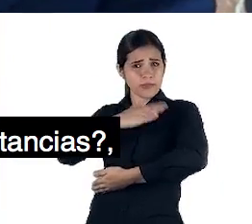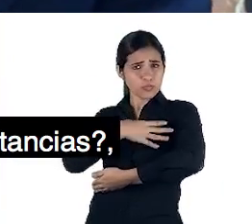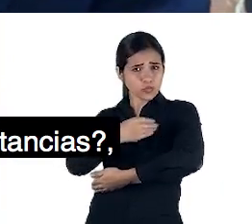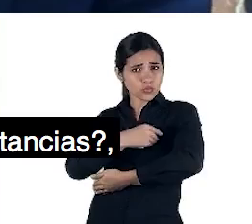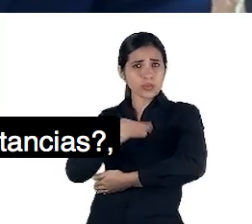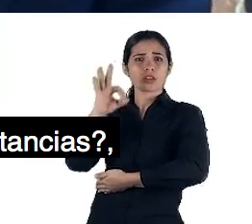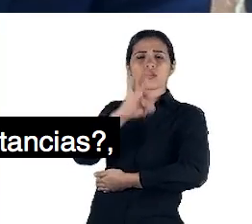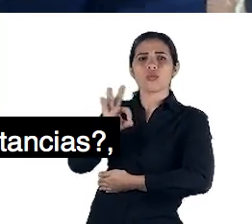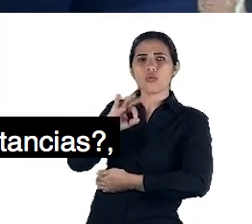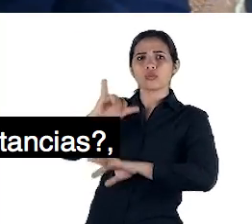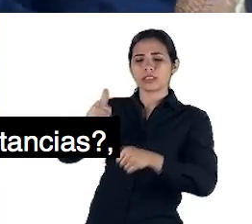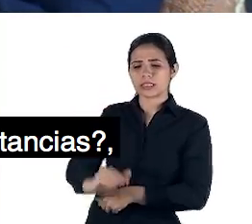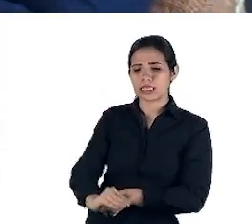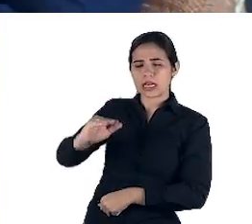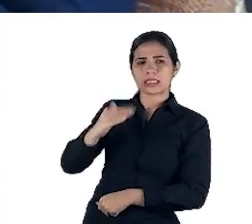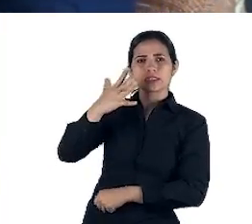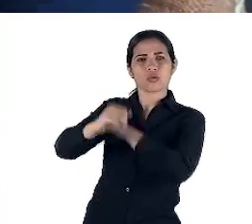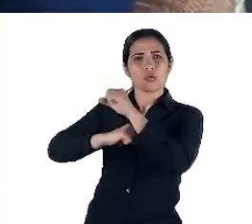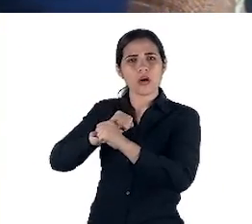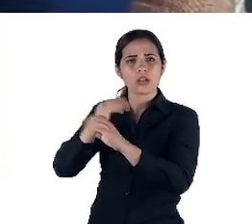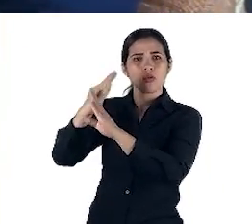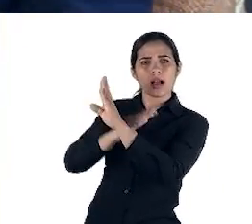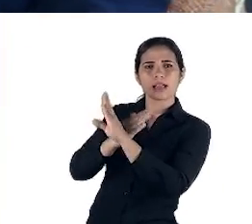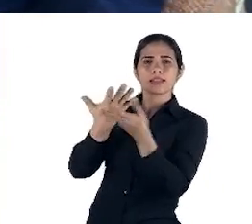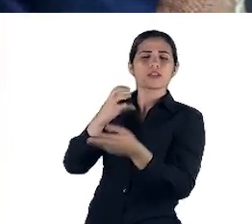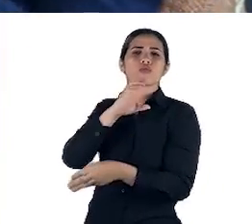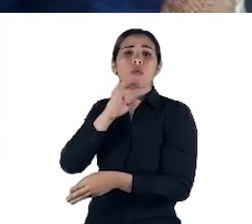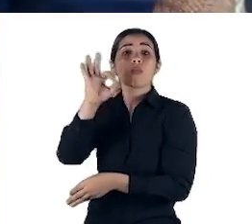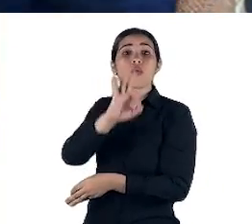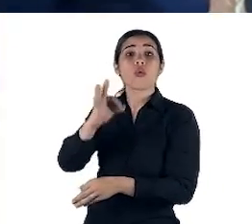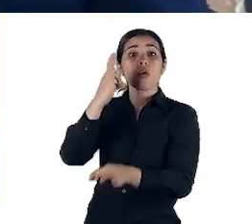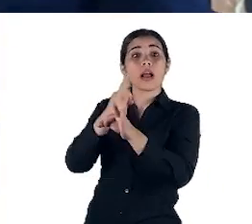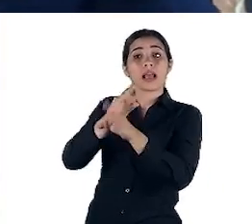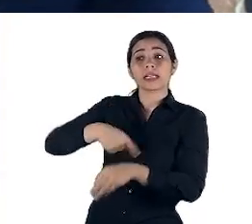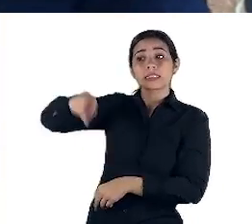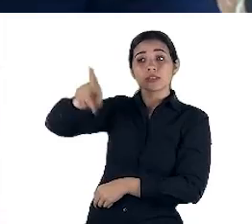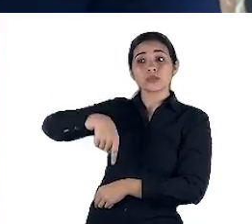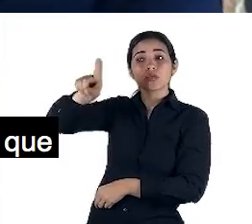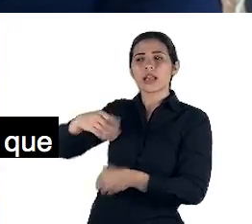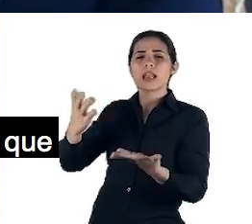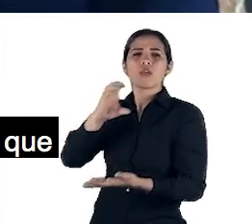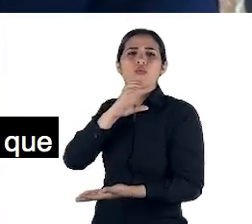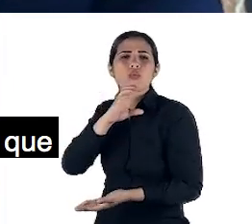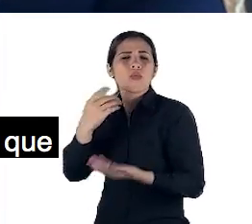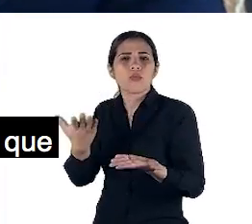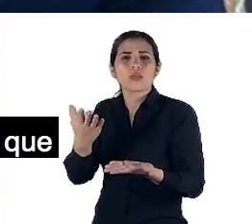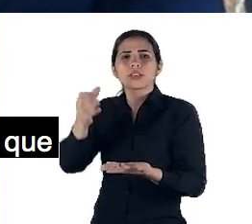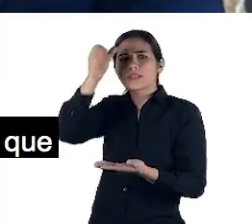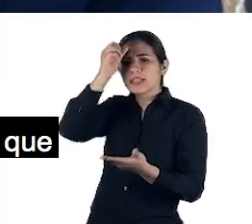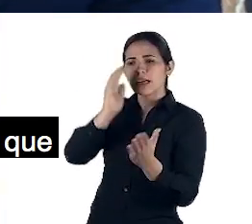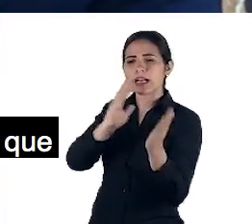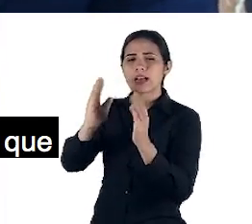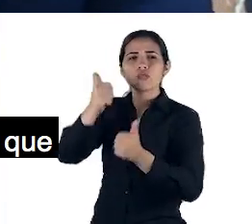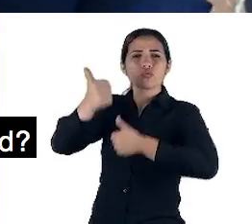protección justamente por ese estado de lactancia, atendamos a los chicos que están yendo al colegio porque tienen, digamos, más contacto con el mundo. ¿Cómo hacemos ese rango